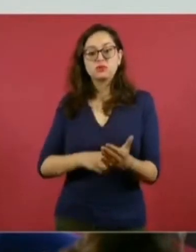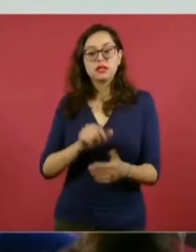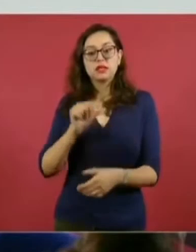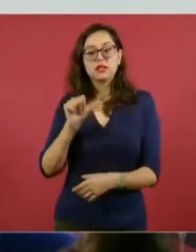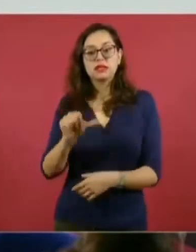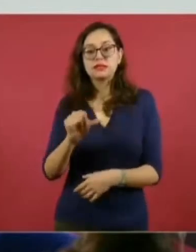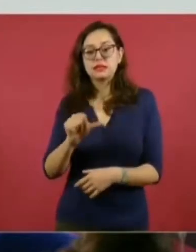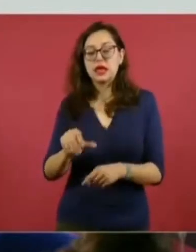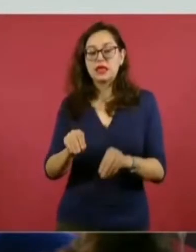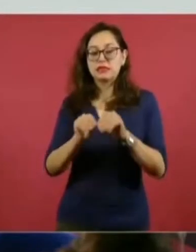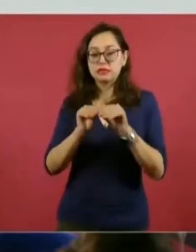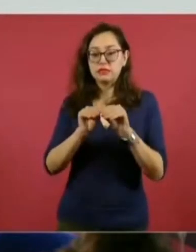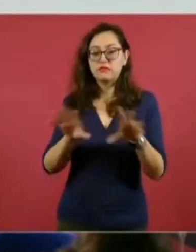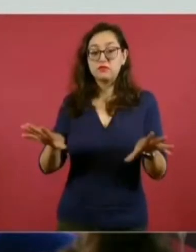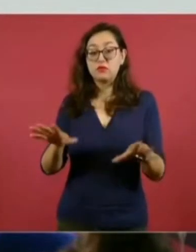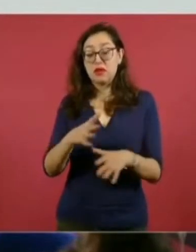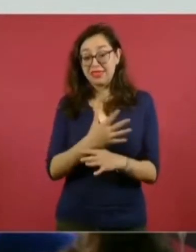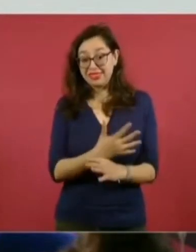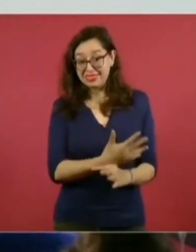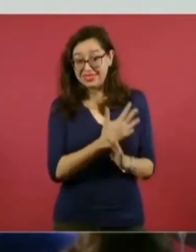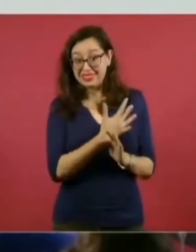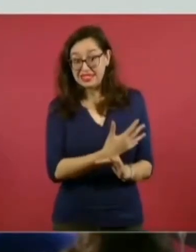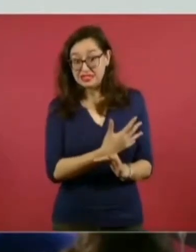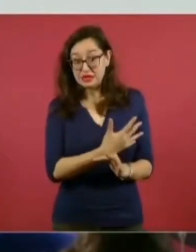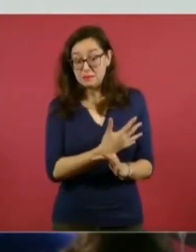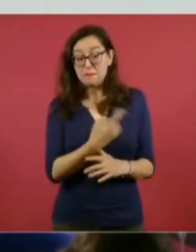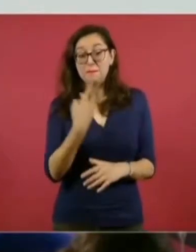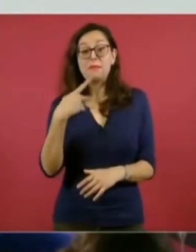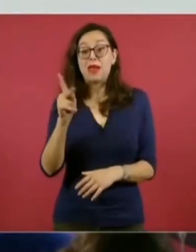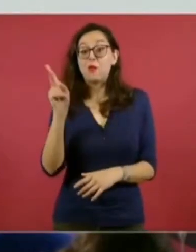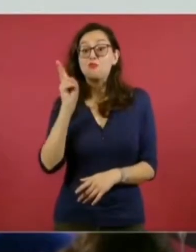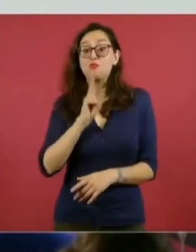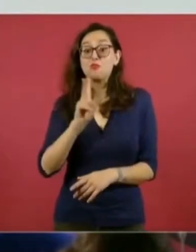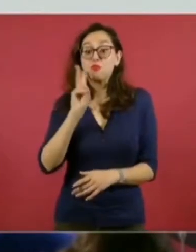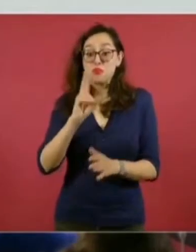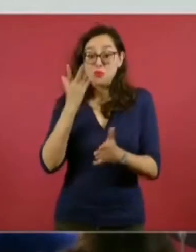en el cual se atrevió a afirmar sin ninguna prueba,